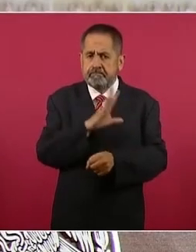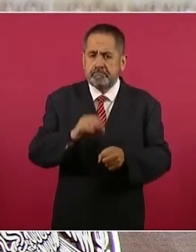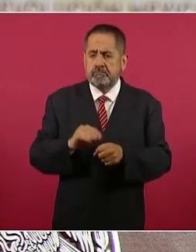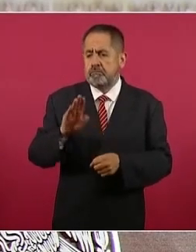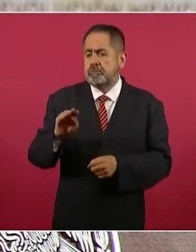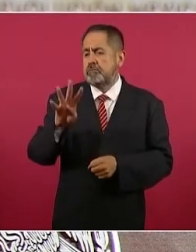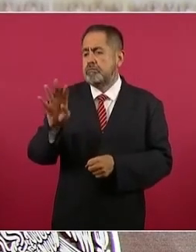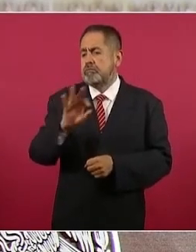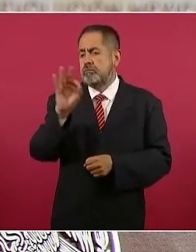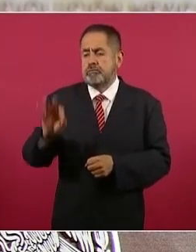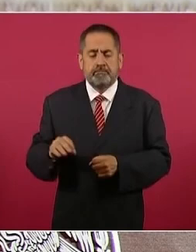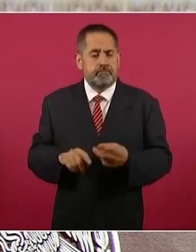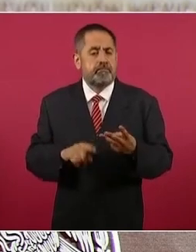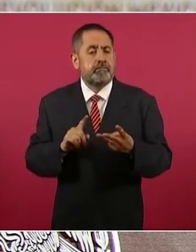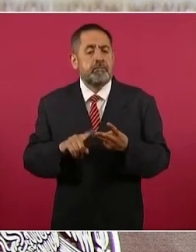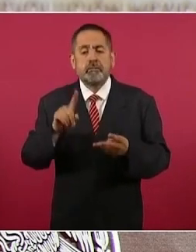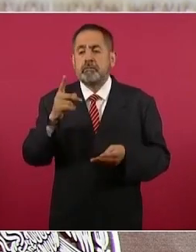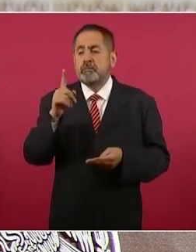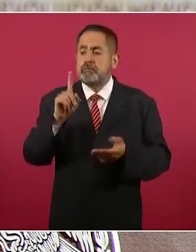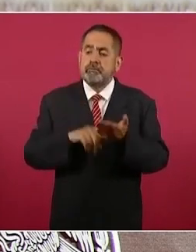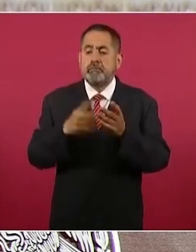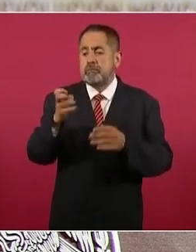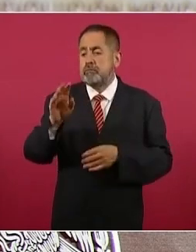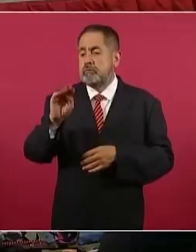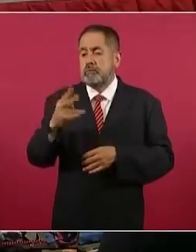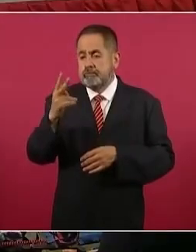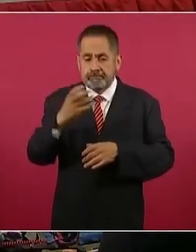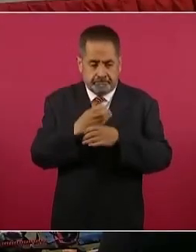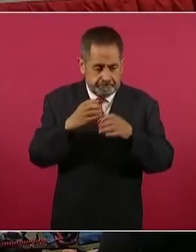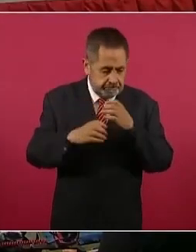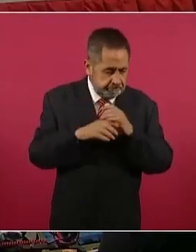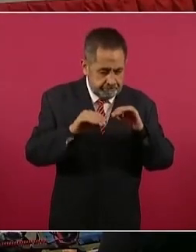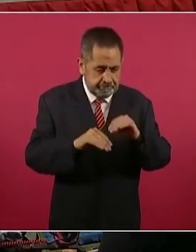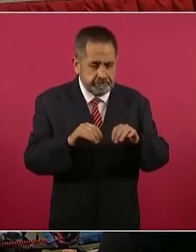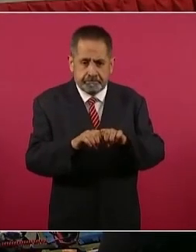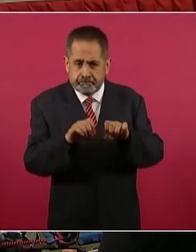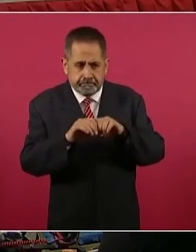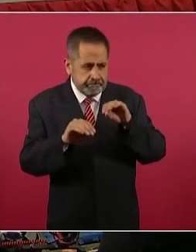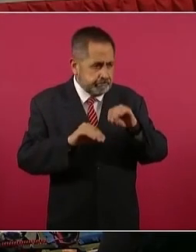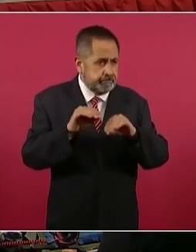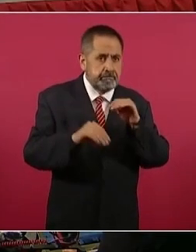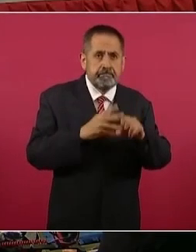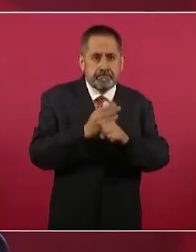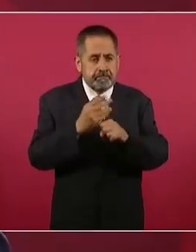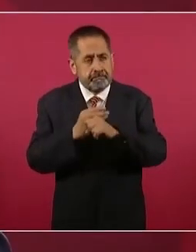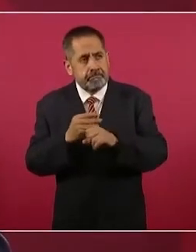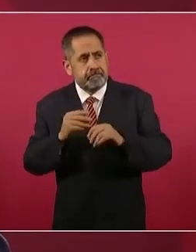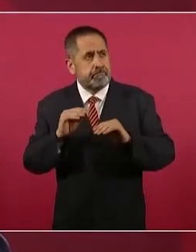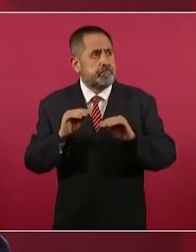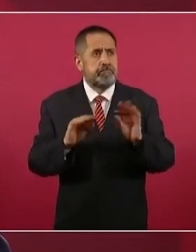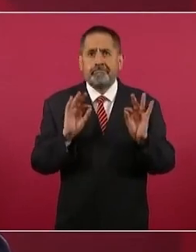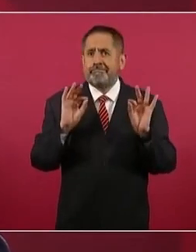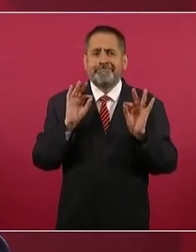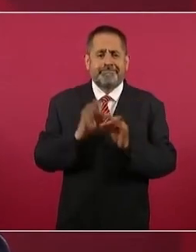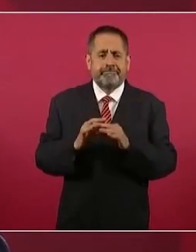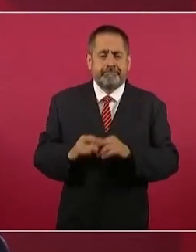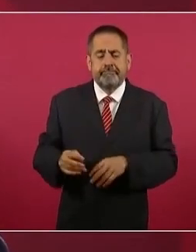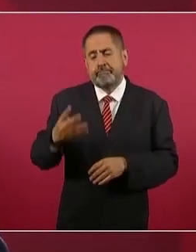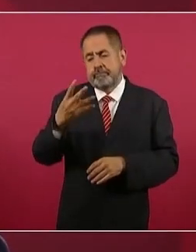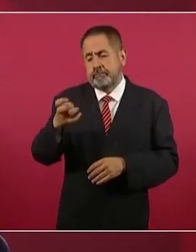942 equipos habilitados muchos de ellos reparados o que se les suministraron consumibles y también